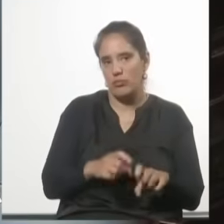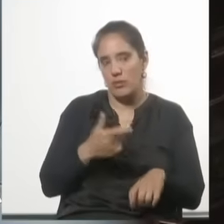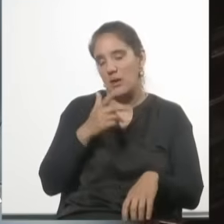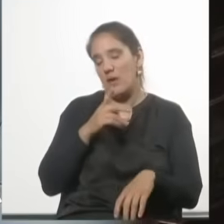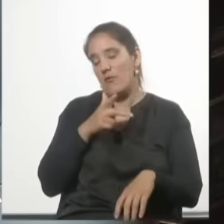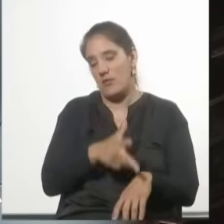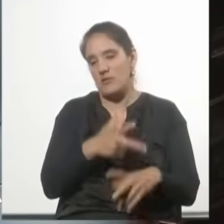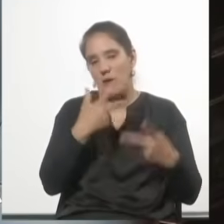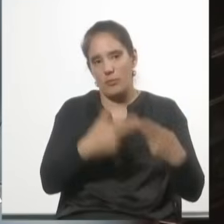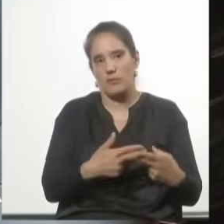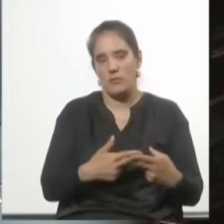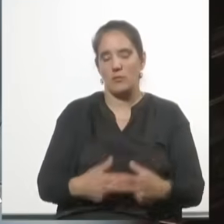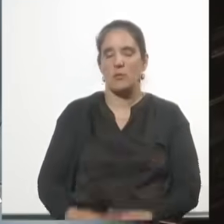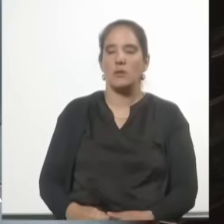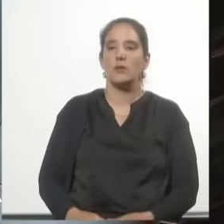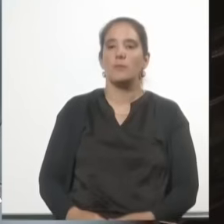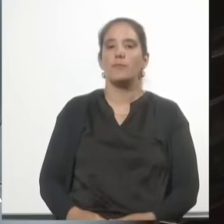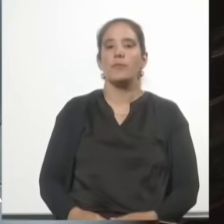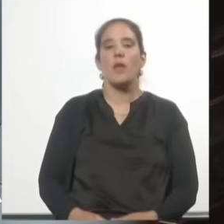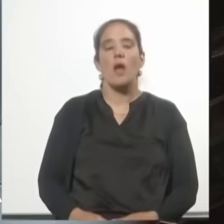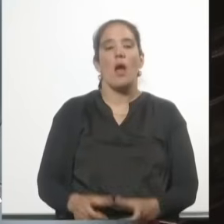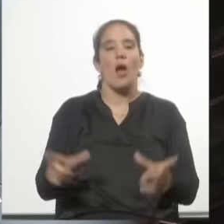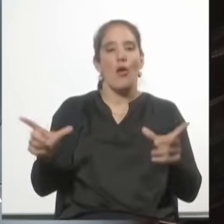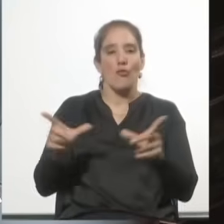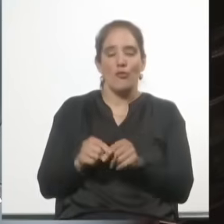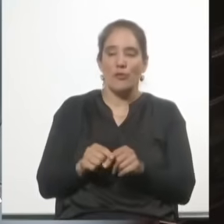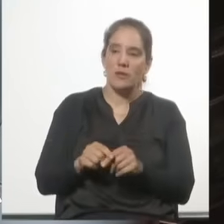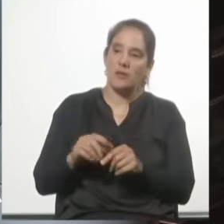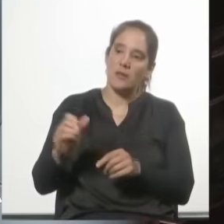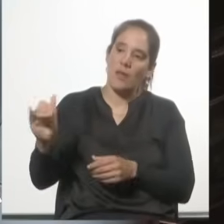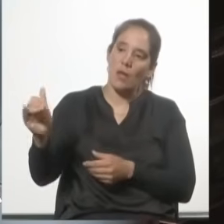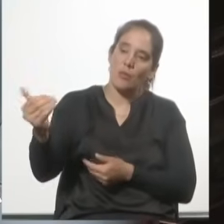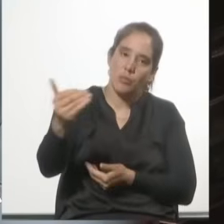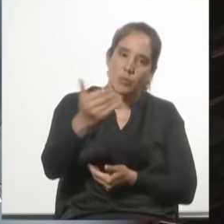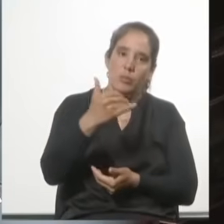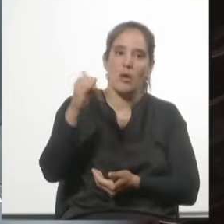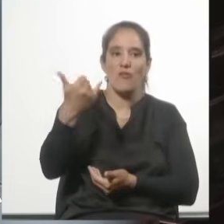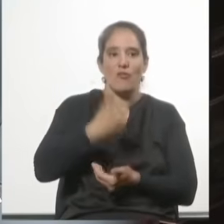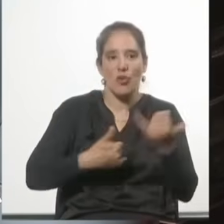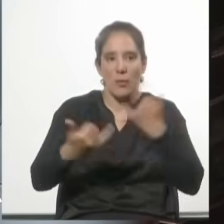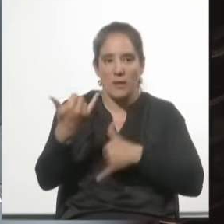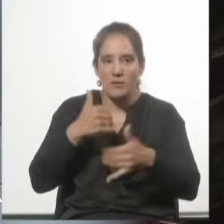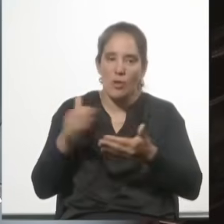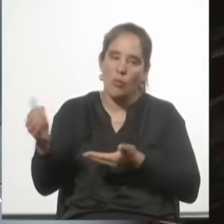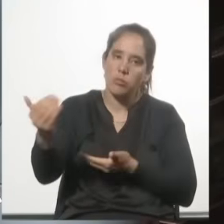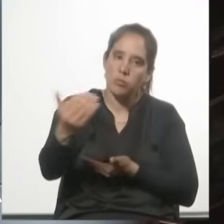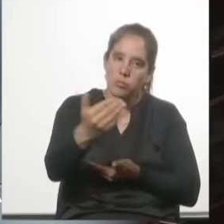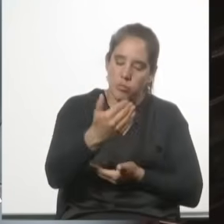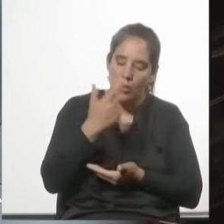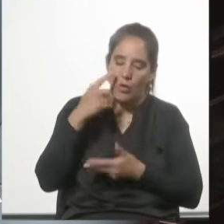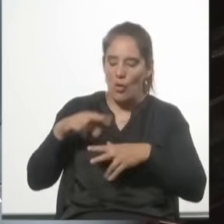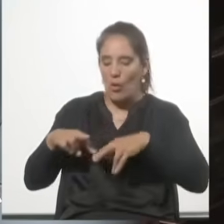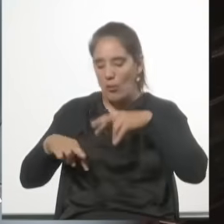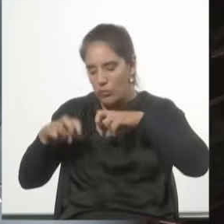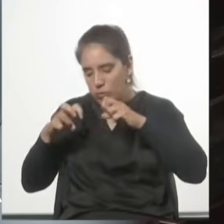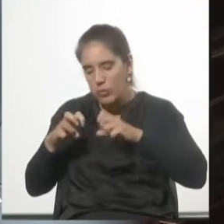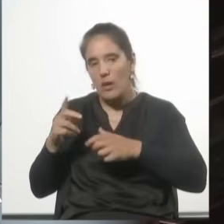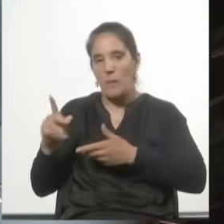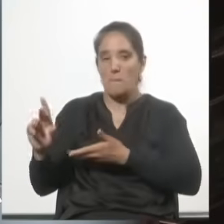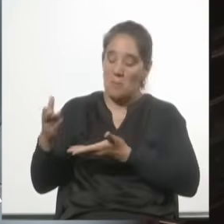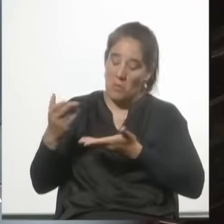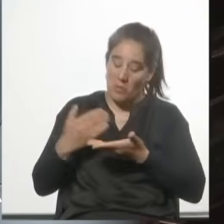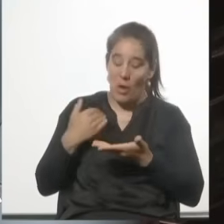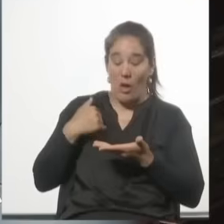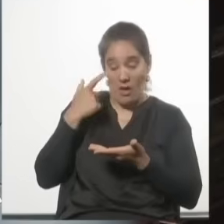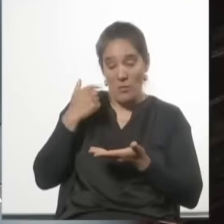vigencia. Culminada esa etapa inicial de conocimiento y presentado el informe a quien habla de las resultancias del proceso de